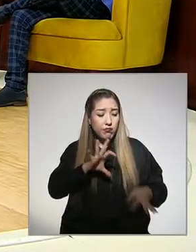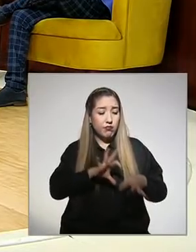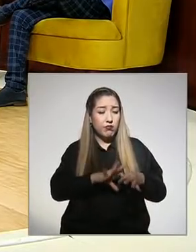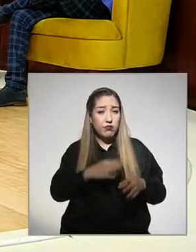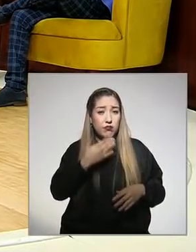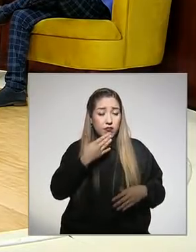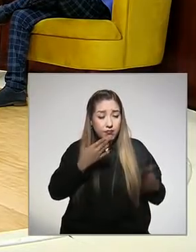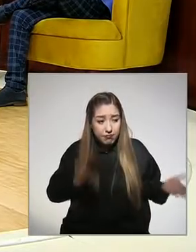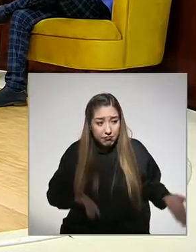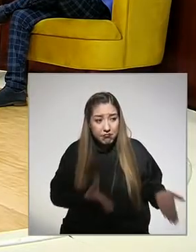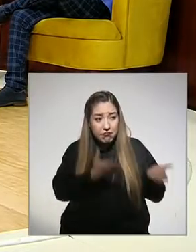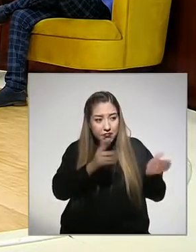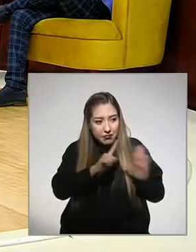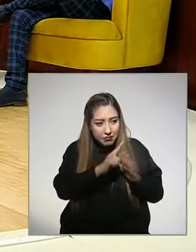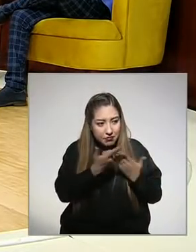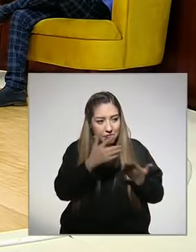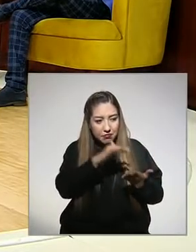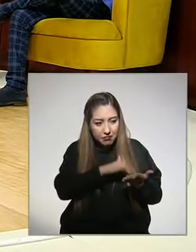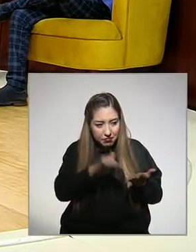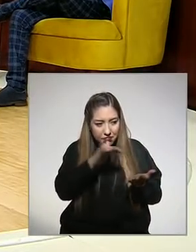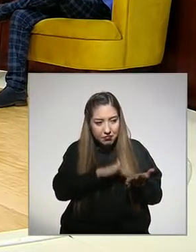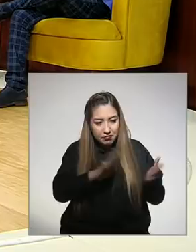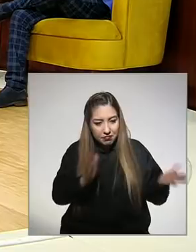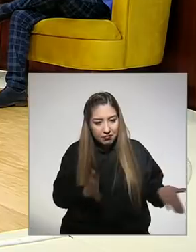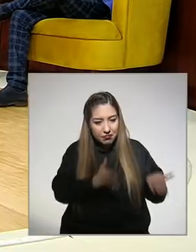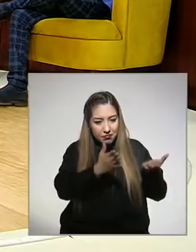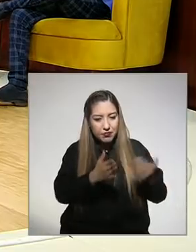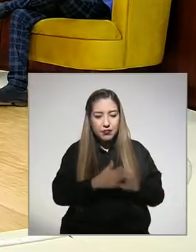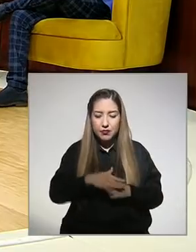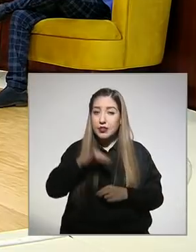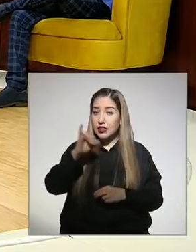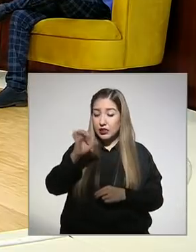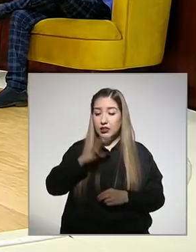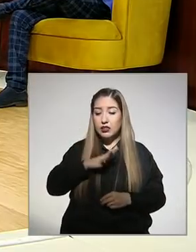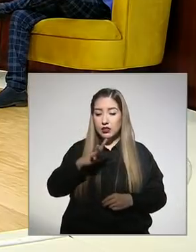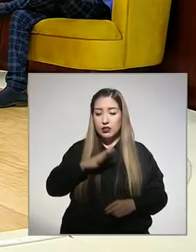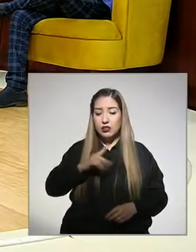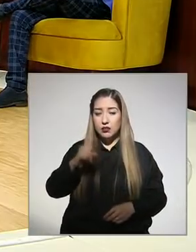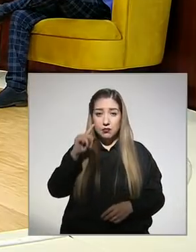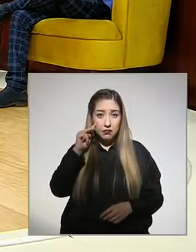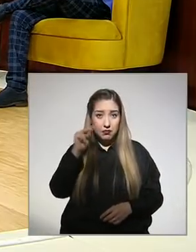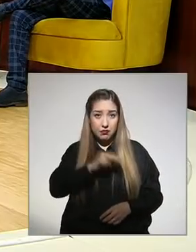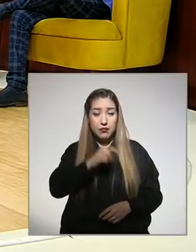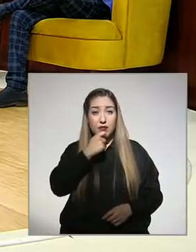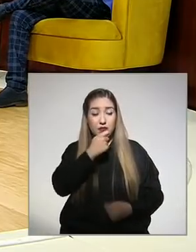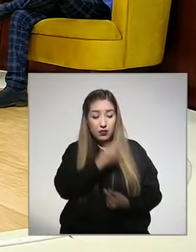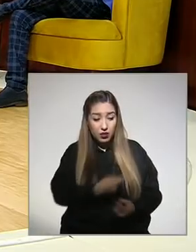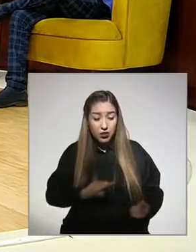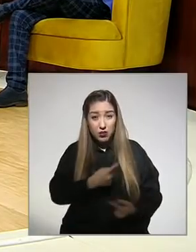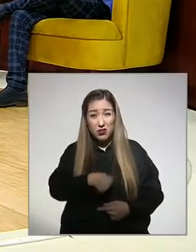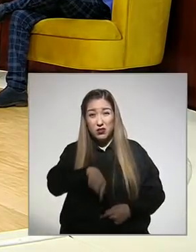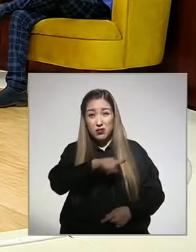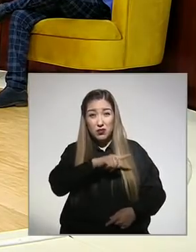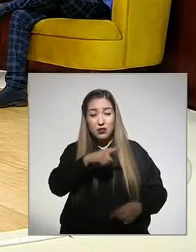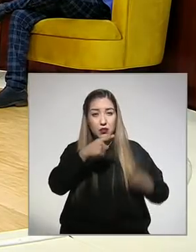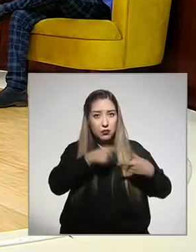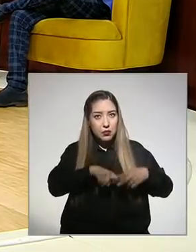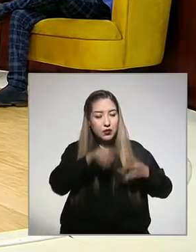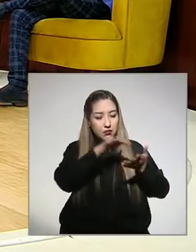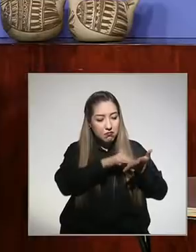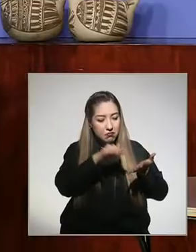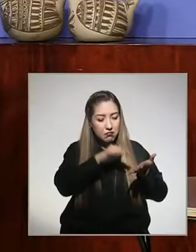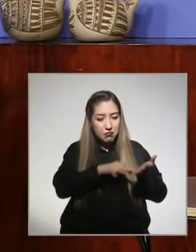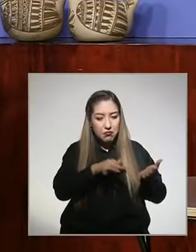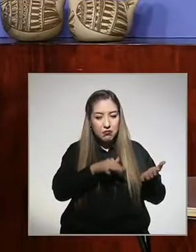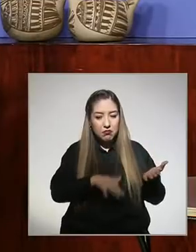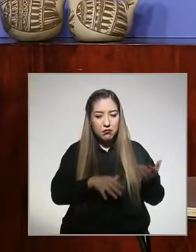fomento y de lectura. Es más, exacto. Totalmente. De hecho, se ha encontrado que los niños que desde pequeños se les fomenta la lectura, aunque no lean, pero